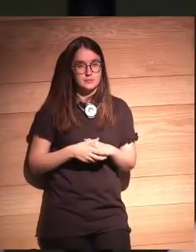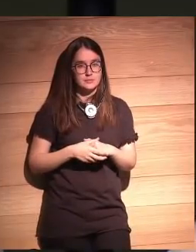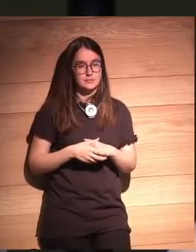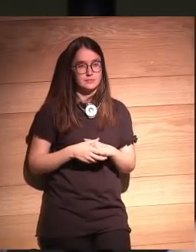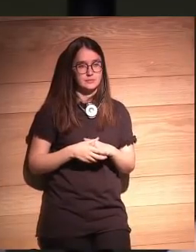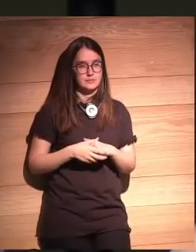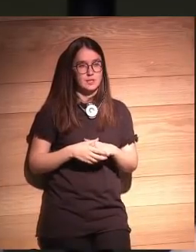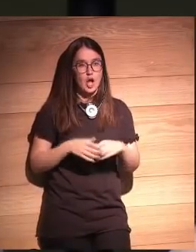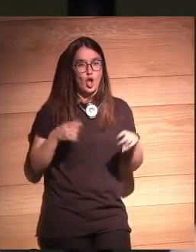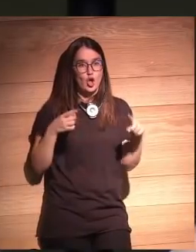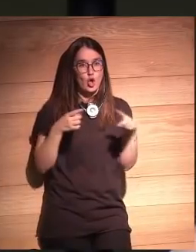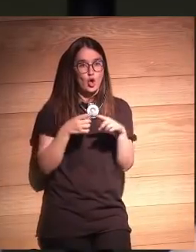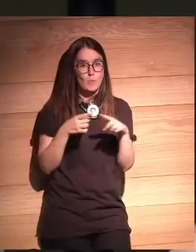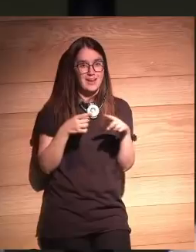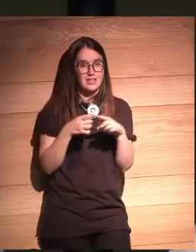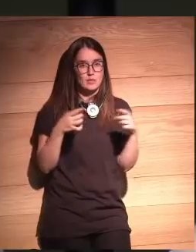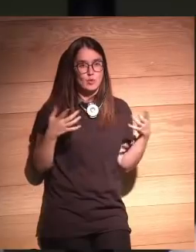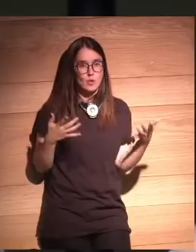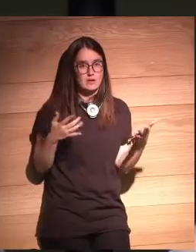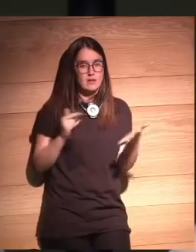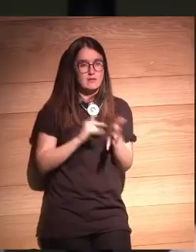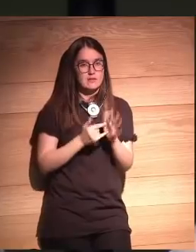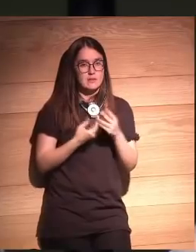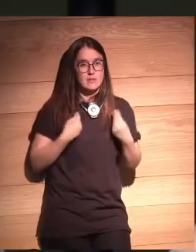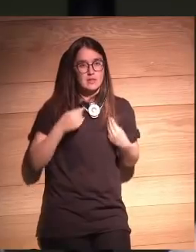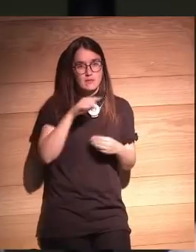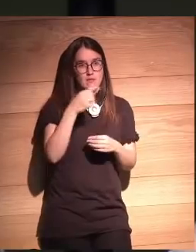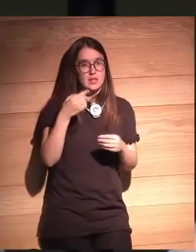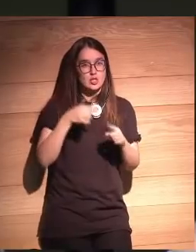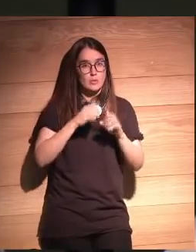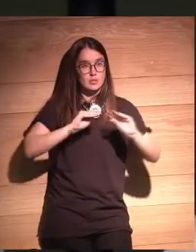y qué propósito tiene el sistema de viviendas.